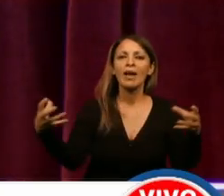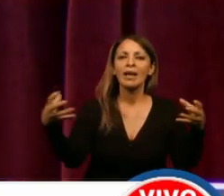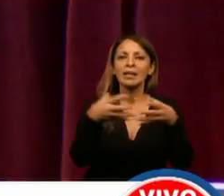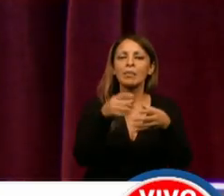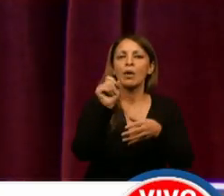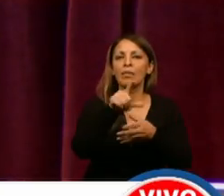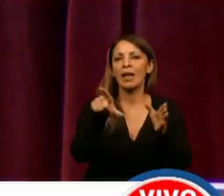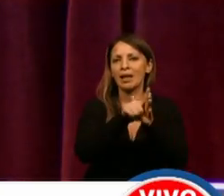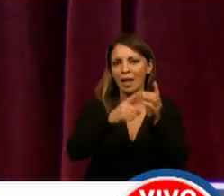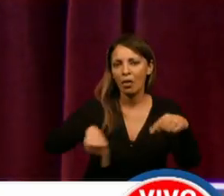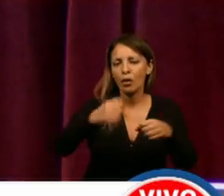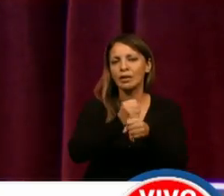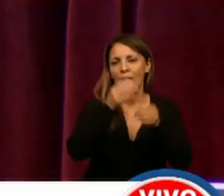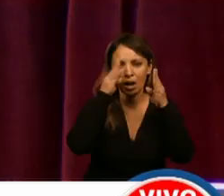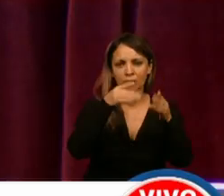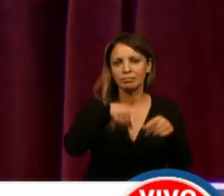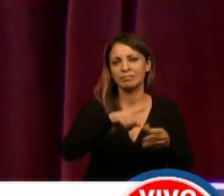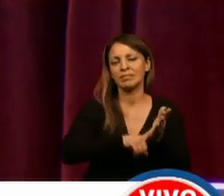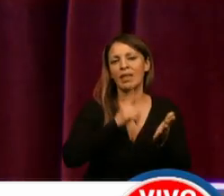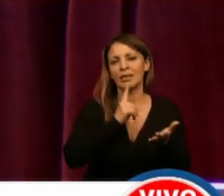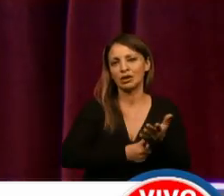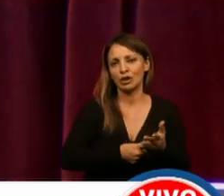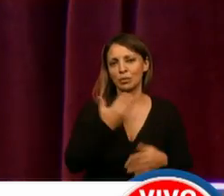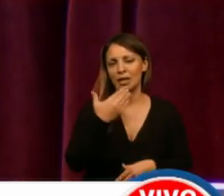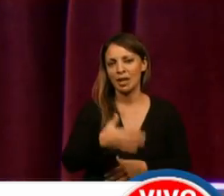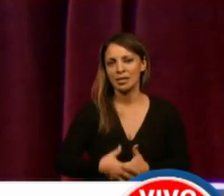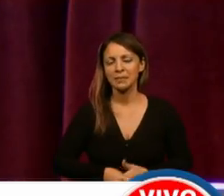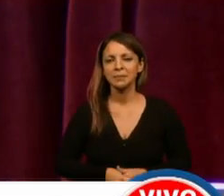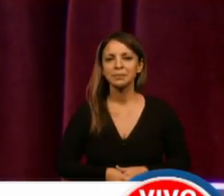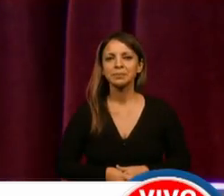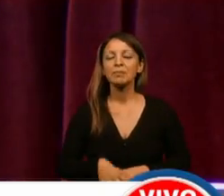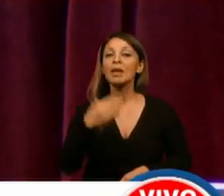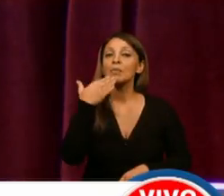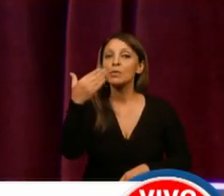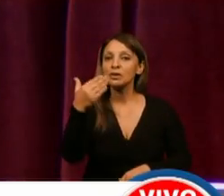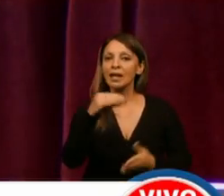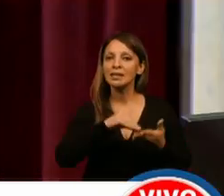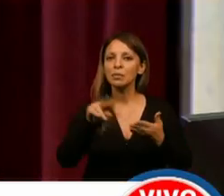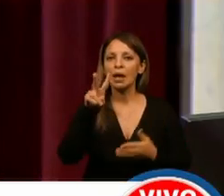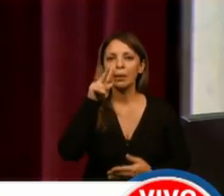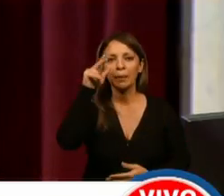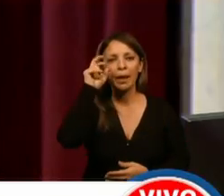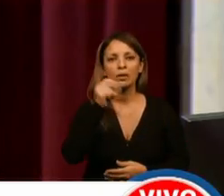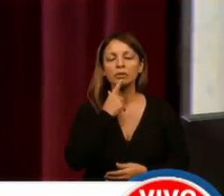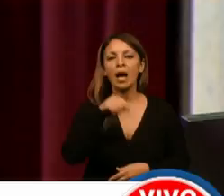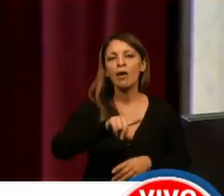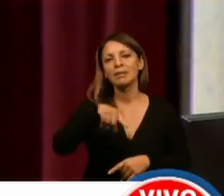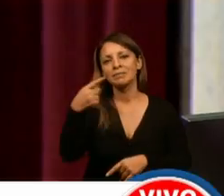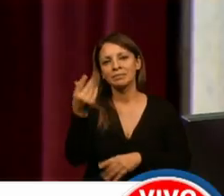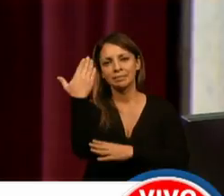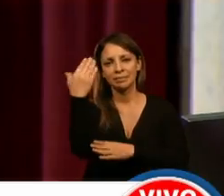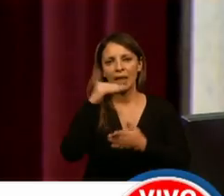que trabajaron en esta medida gracias muchas gracias diputado carlos vivero tiene la palabra el